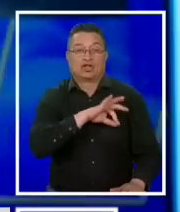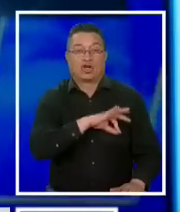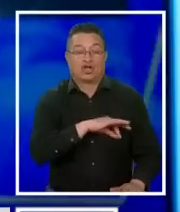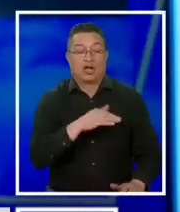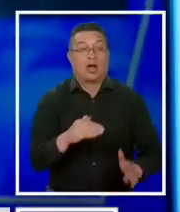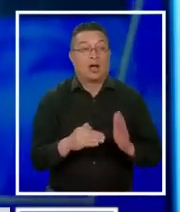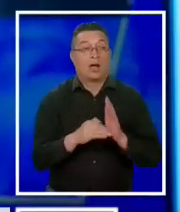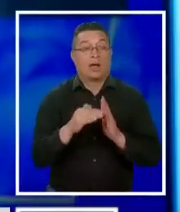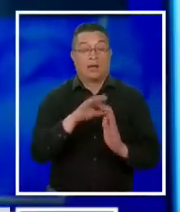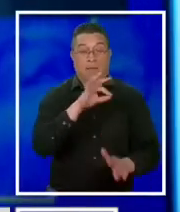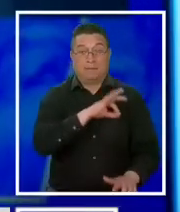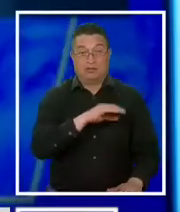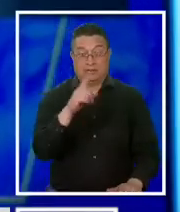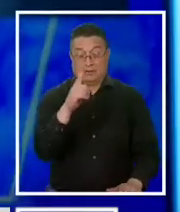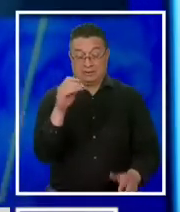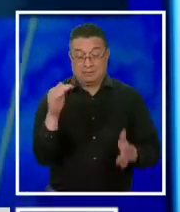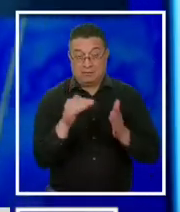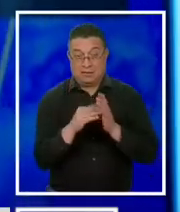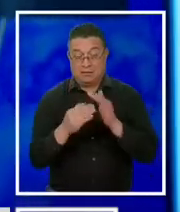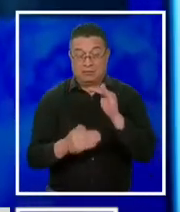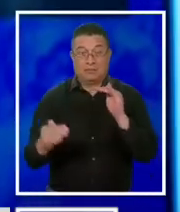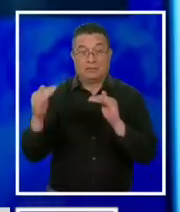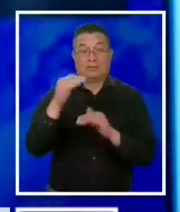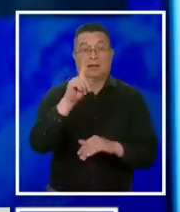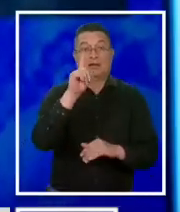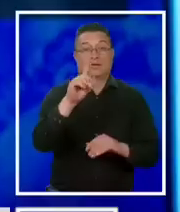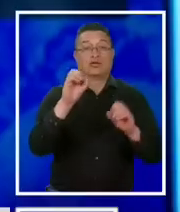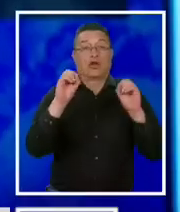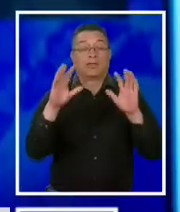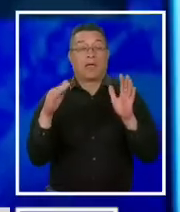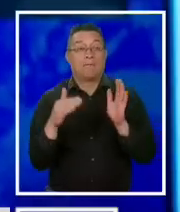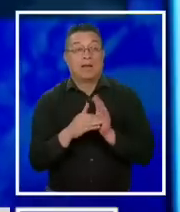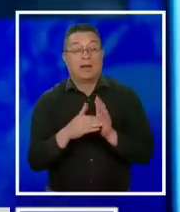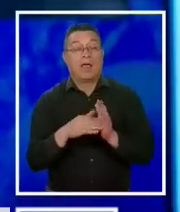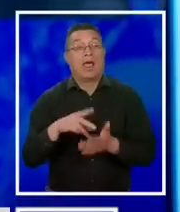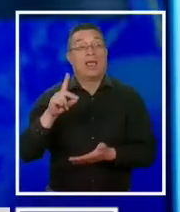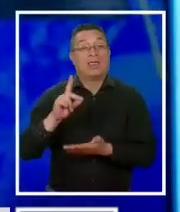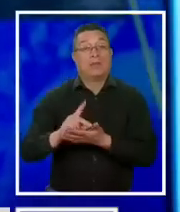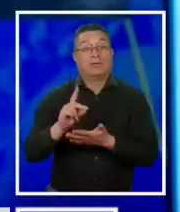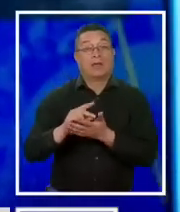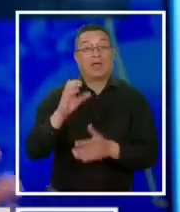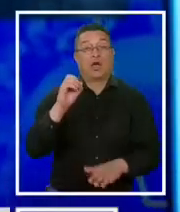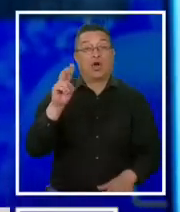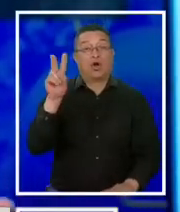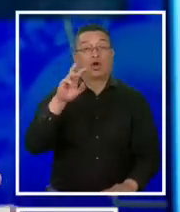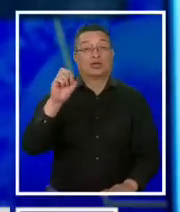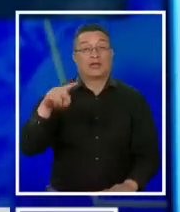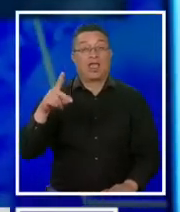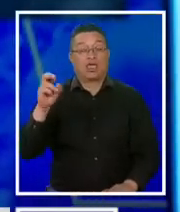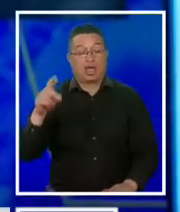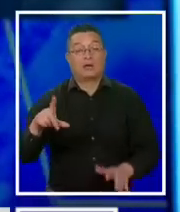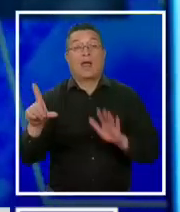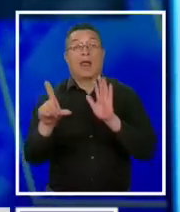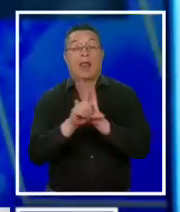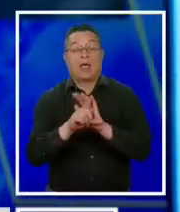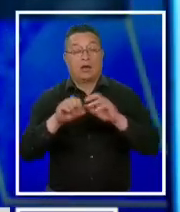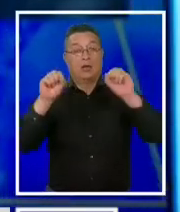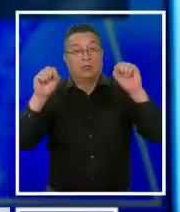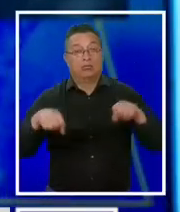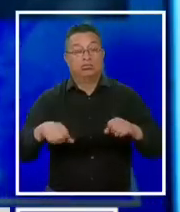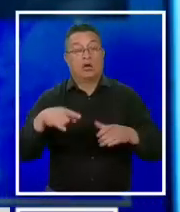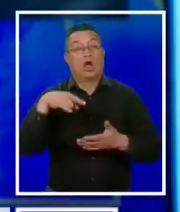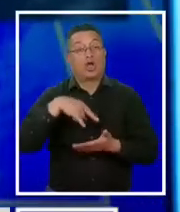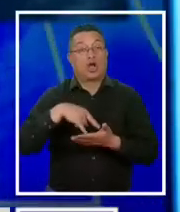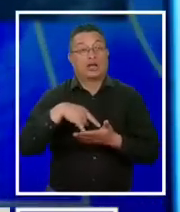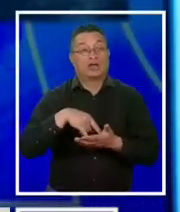las pensiones mil pasaban a ciento Diez mil pesos y la diputada sandon empuja una ley que se aprueba en el